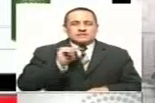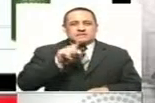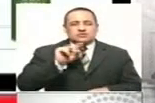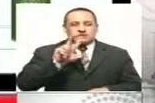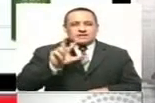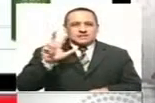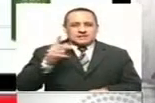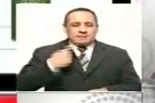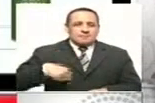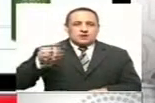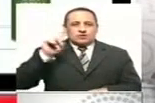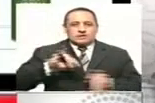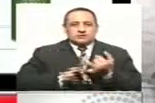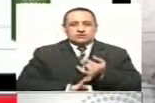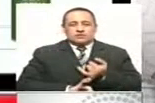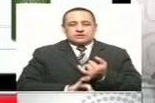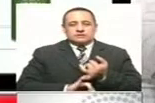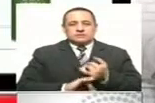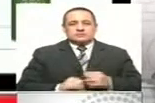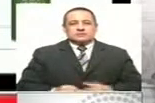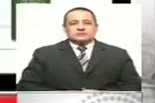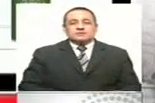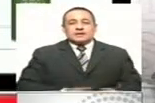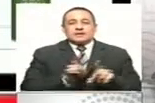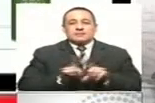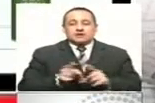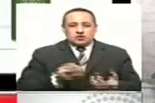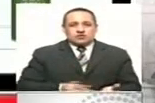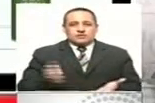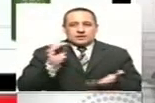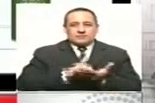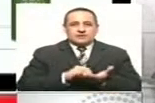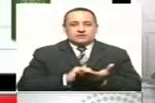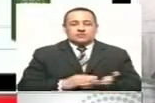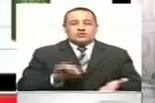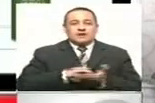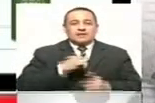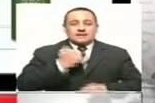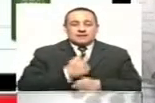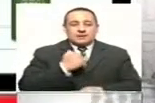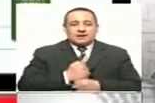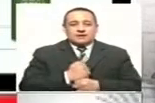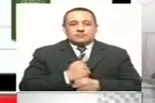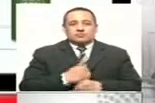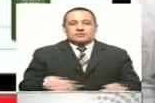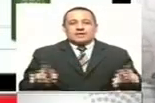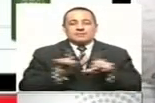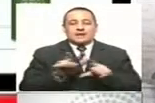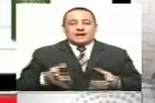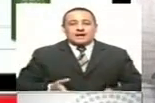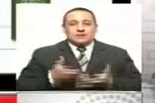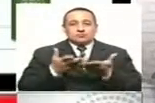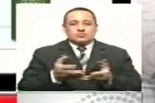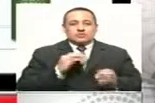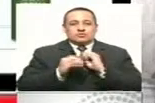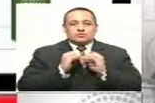2.133 millones de soles y finalmente lo ejecutado ascendió solamente